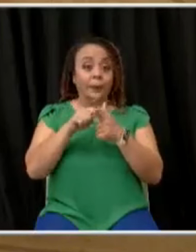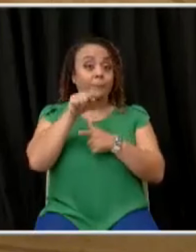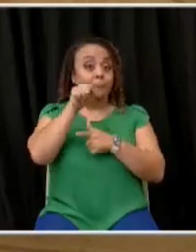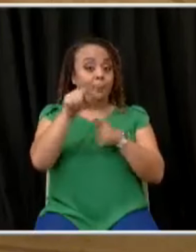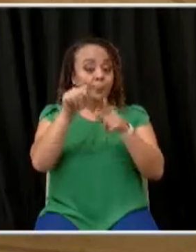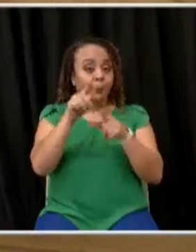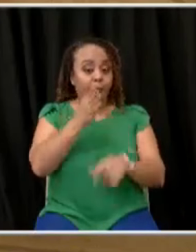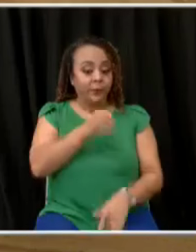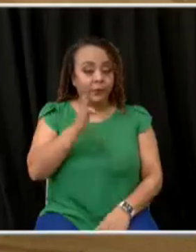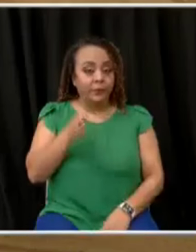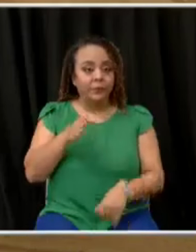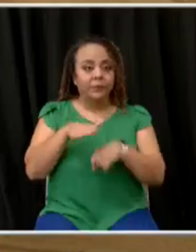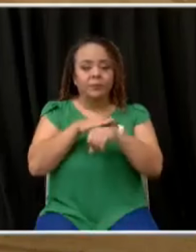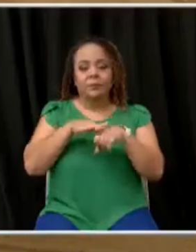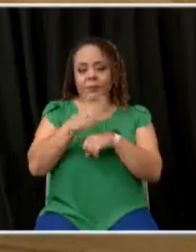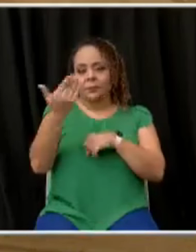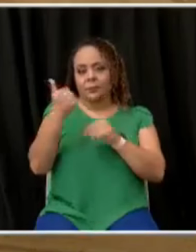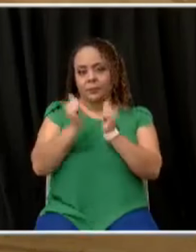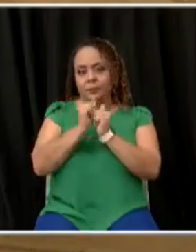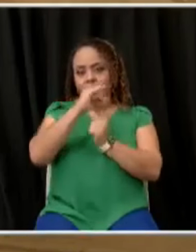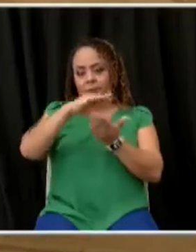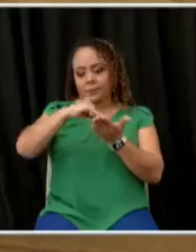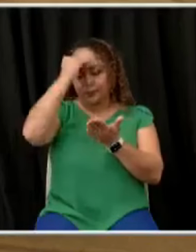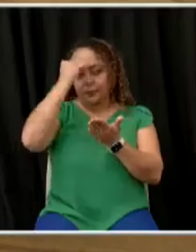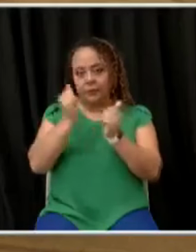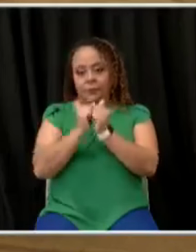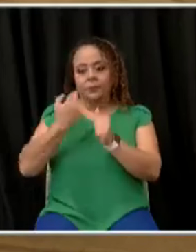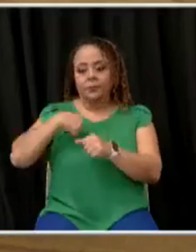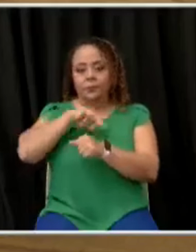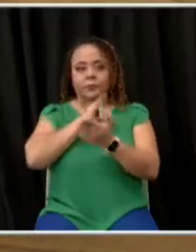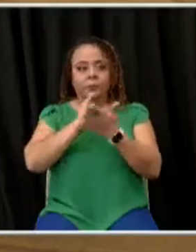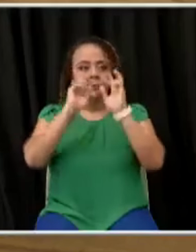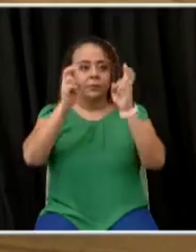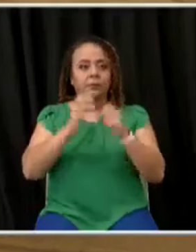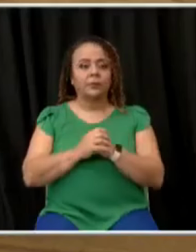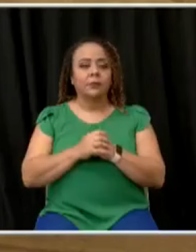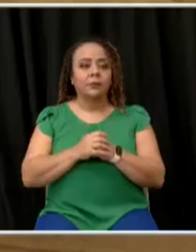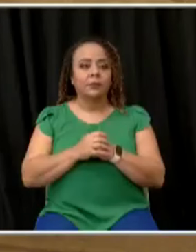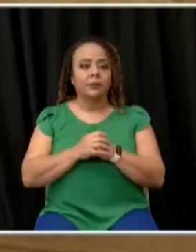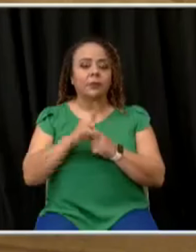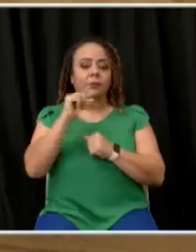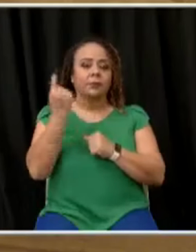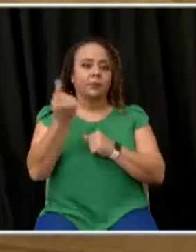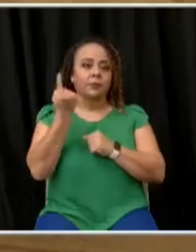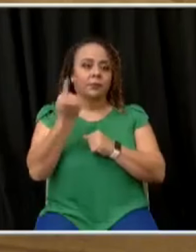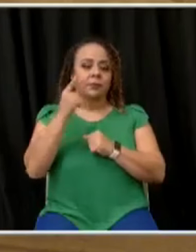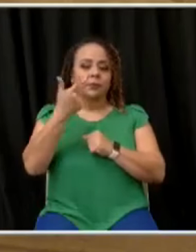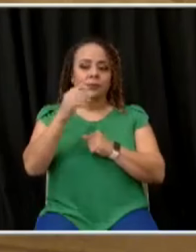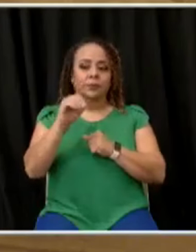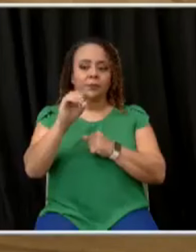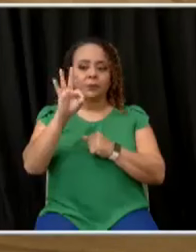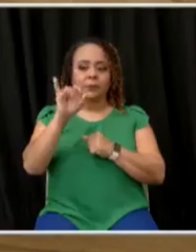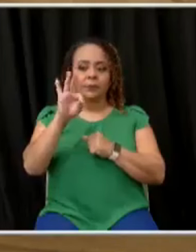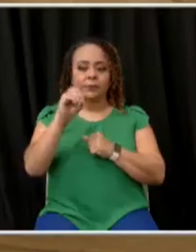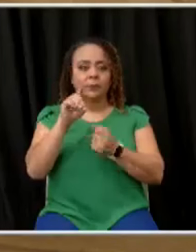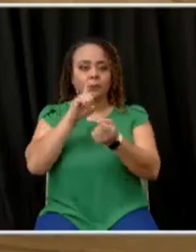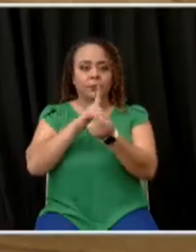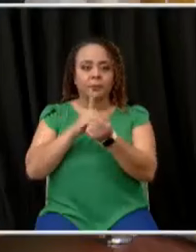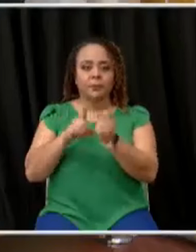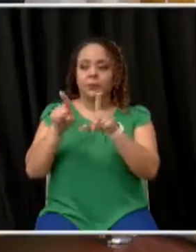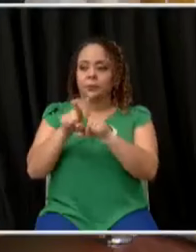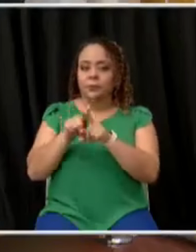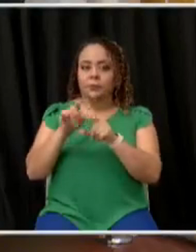la zona sur, por favor acompáñenos y aprenda con nosotros sobre este tema. Pero no solamente vamos a estar en Golfito, doctor, también vamos a